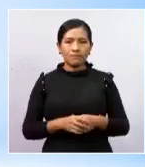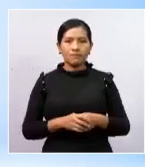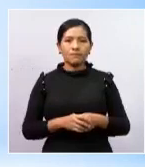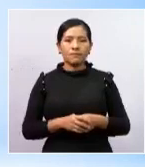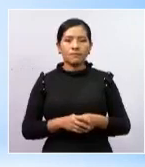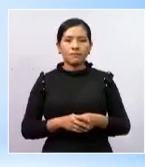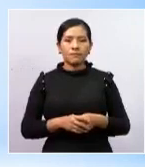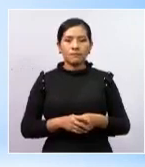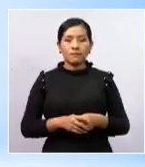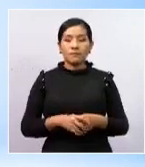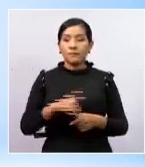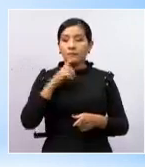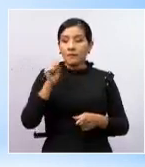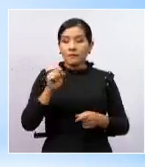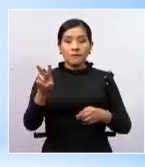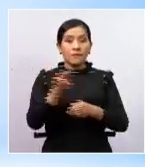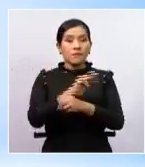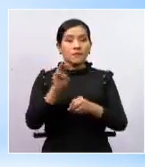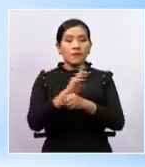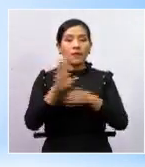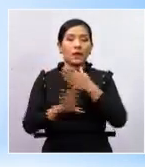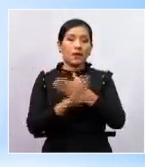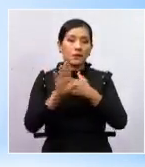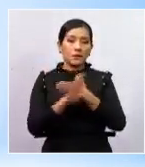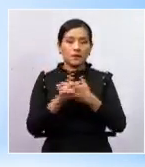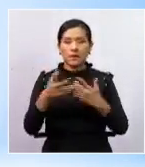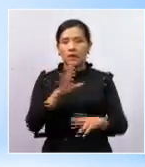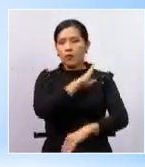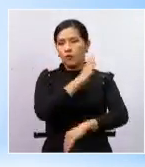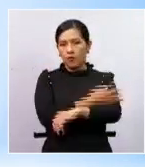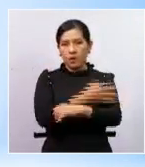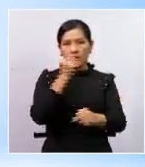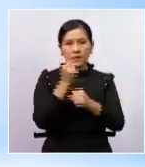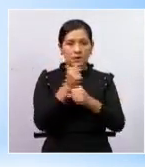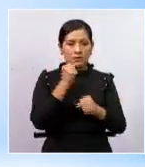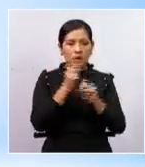Así es el Ministerio de defensa realiza intensivos operativos en las fronteras